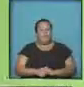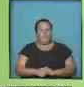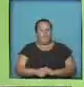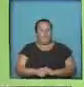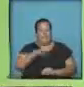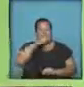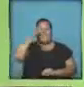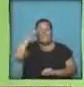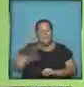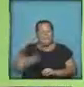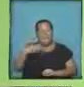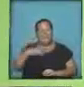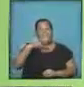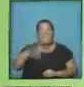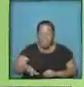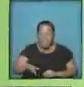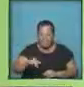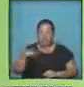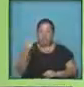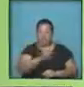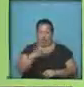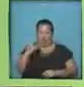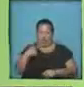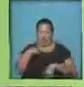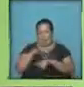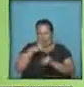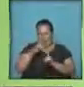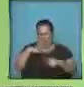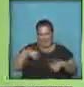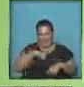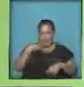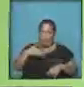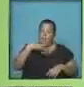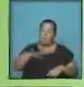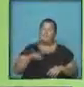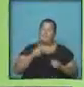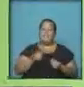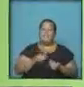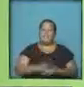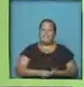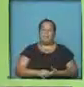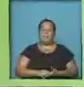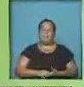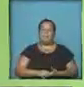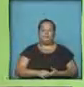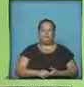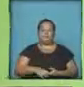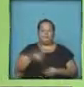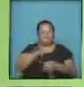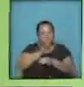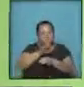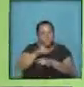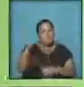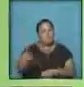Que la persona pueda entender y nosotros, digo, los que no somos médicos, podamos también llevar conciencia sobre